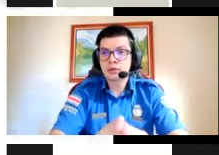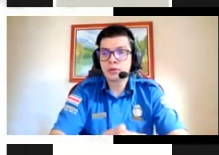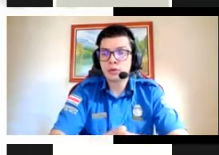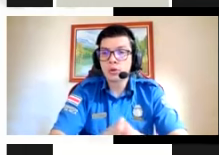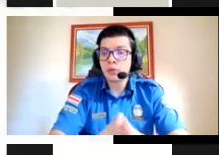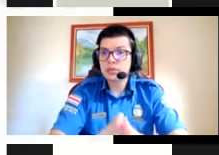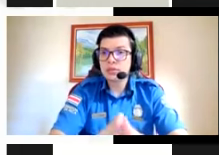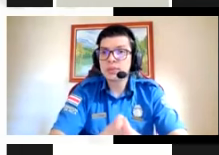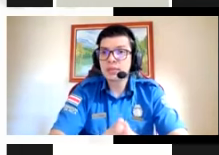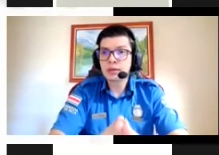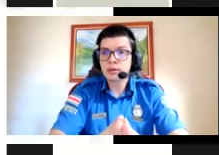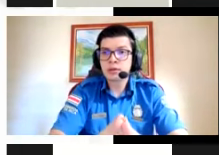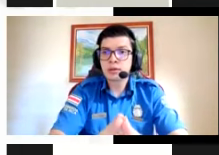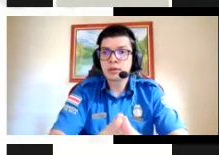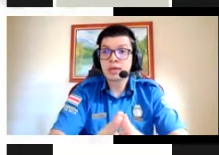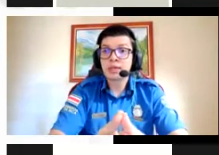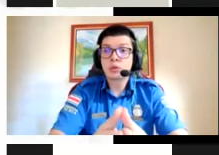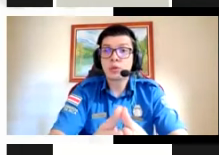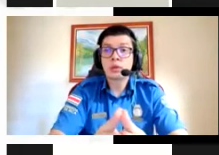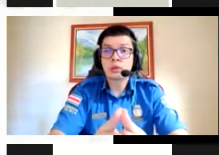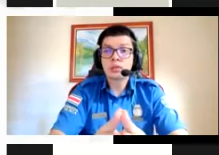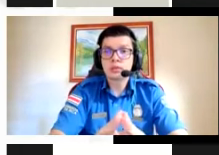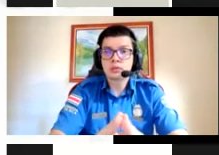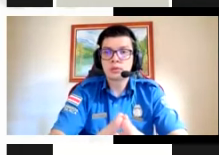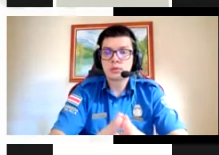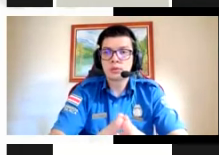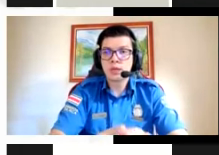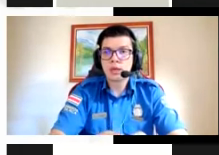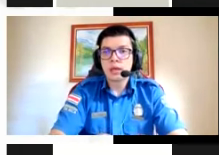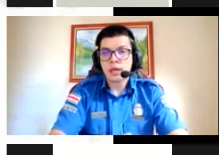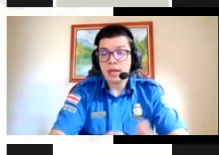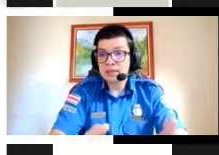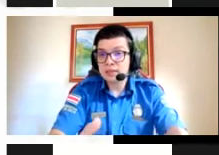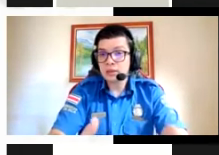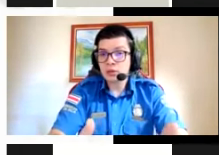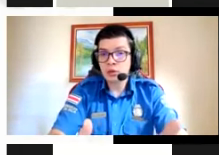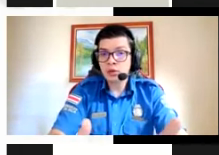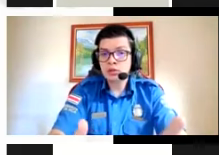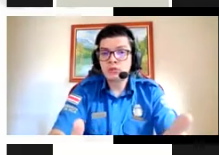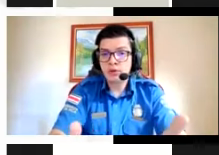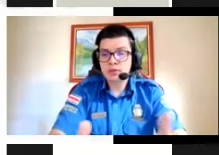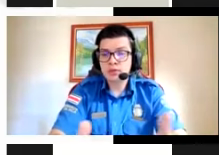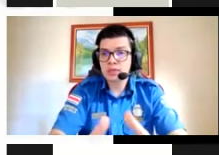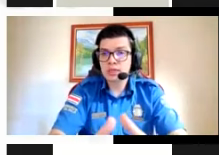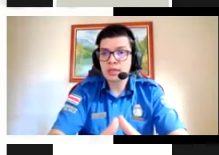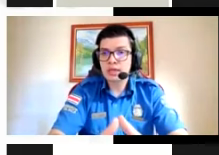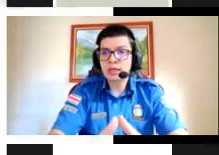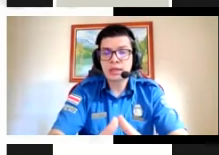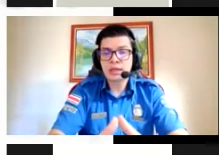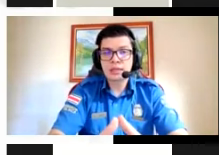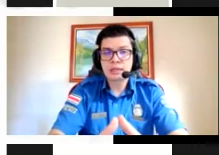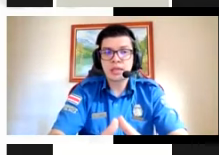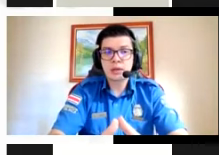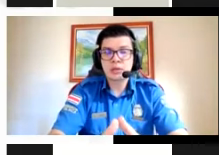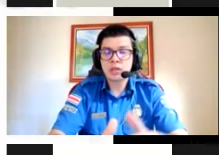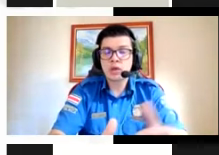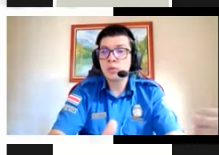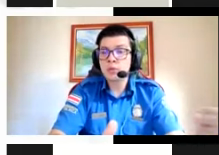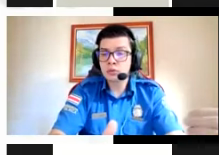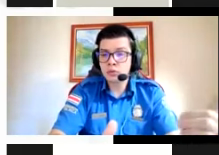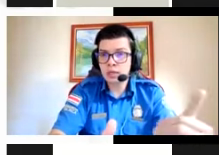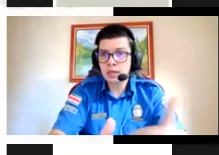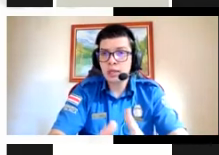año. Pónganse a pensar que cuánto es eso. Y gracias a todos los esfuerzos que se han